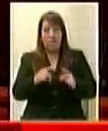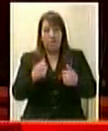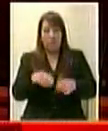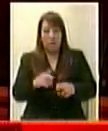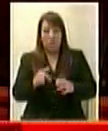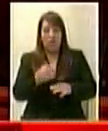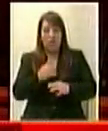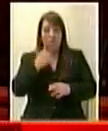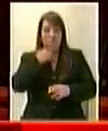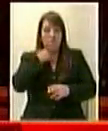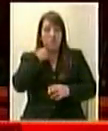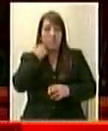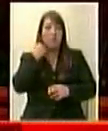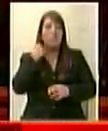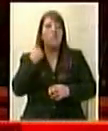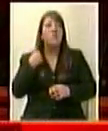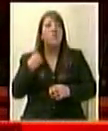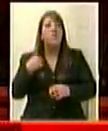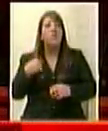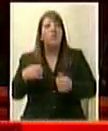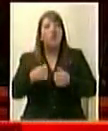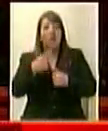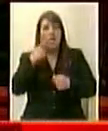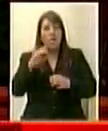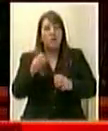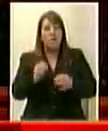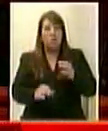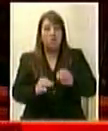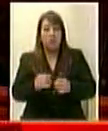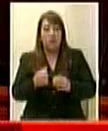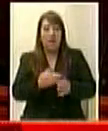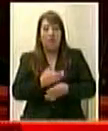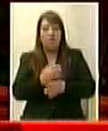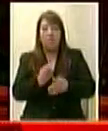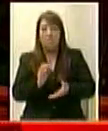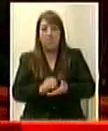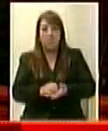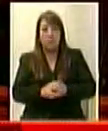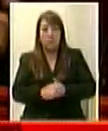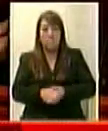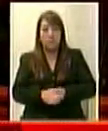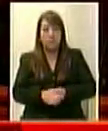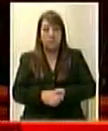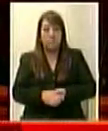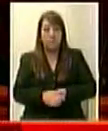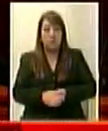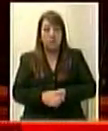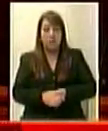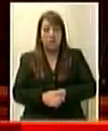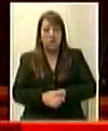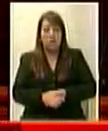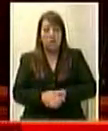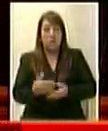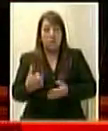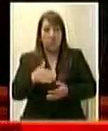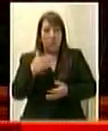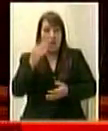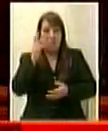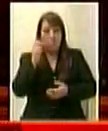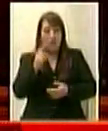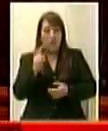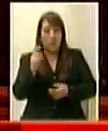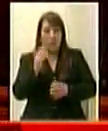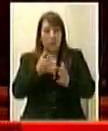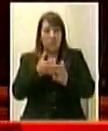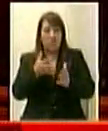hay una predisposición por ellos de hacer justicia de la forma más criminal y escuchar cada testimonio